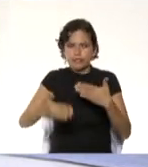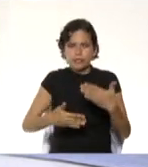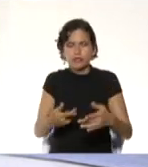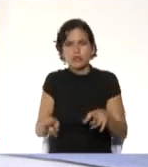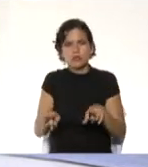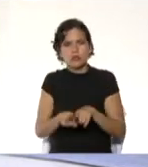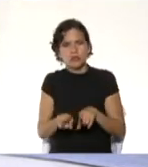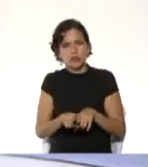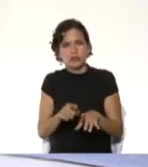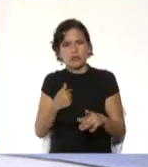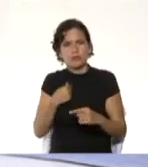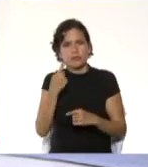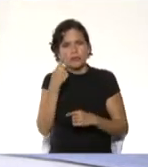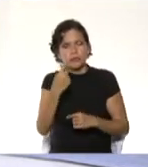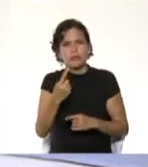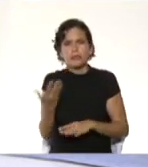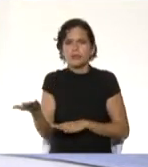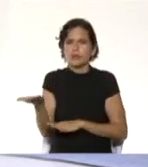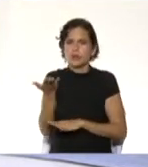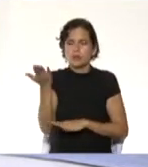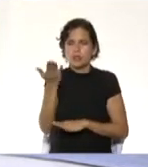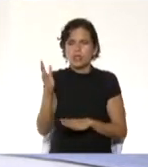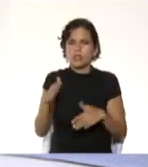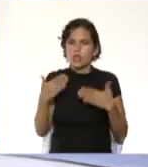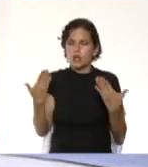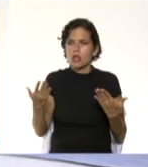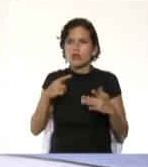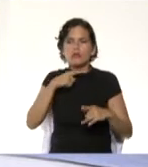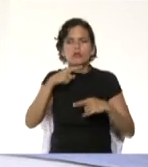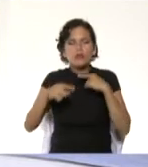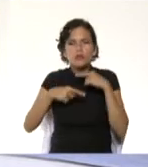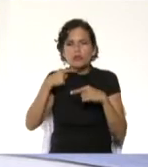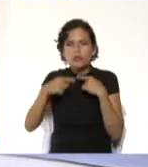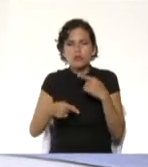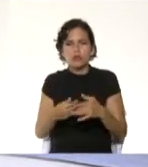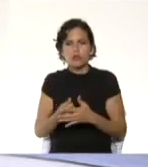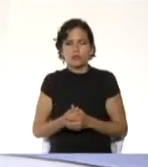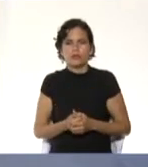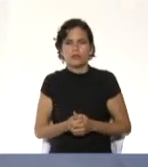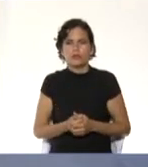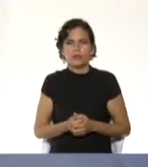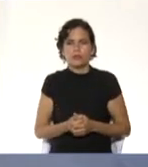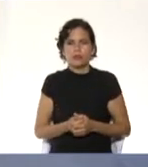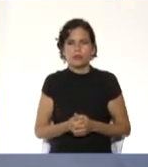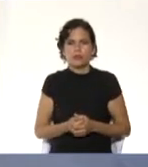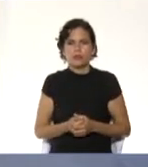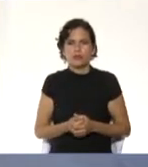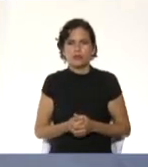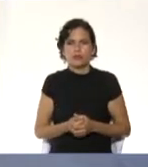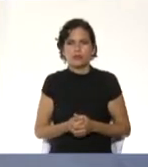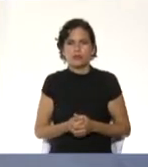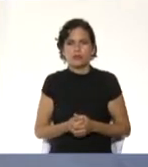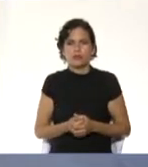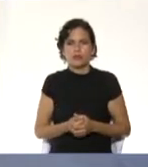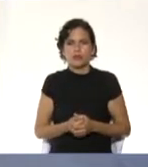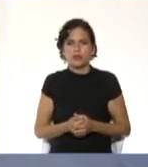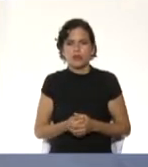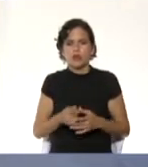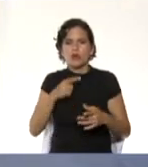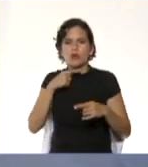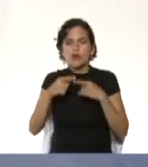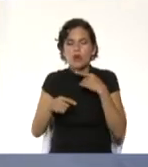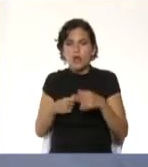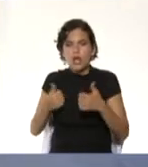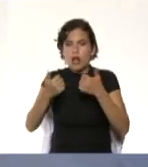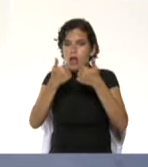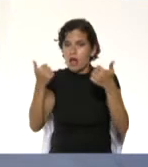sucesivamente. También vamos a estar viendo la importancia de lo que es el color, los matices en los colores